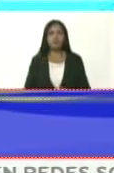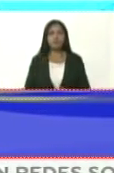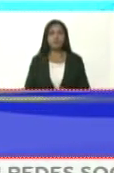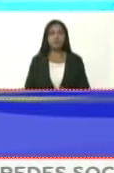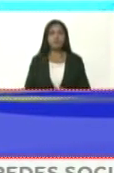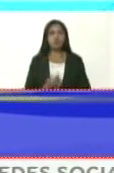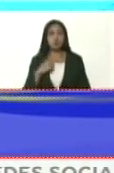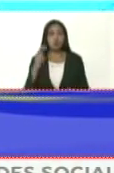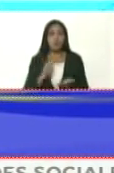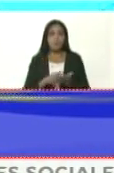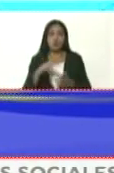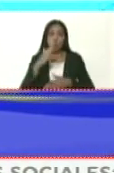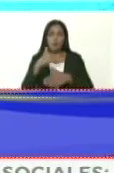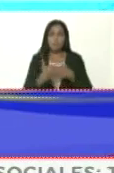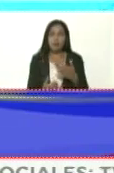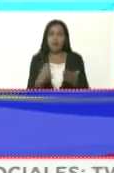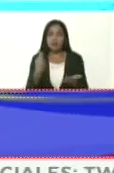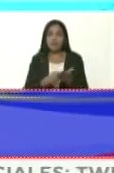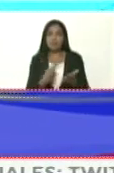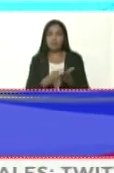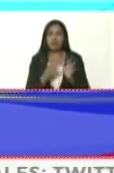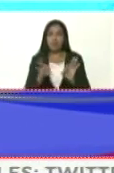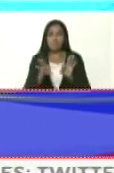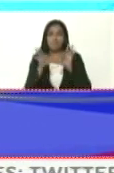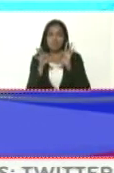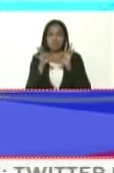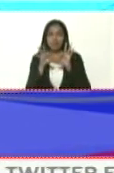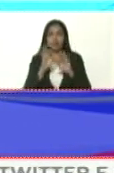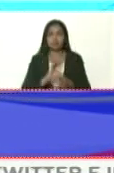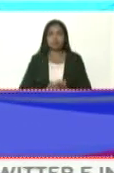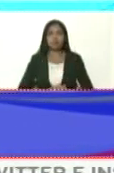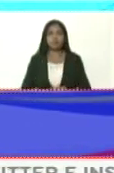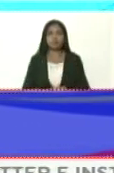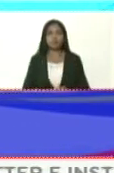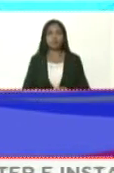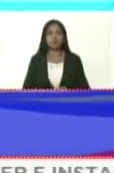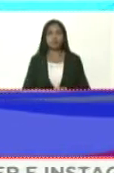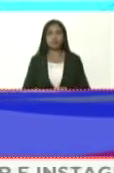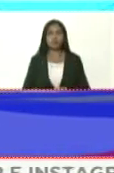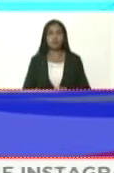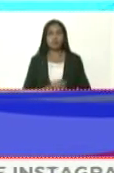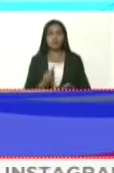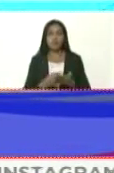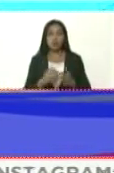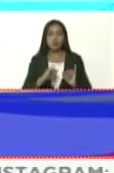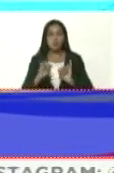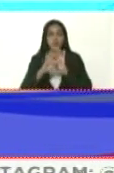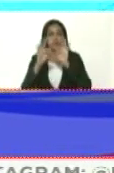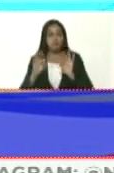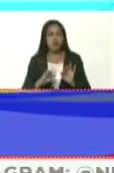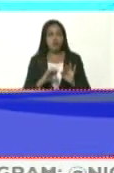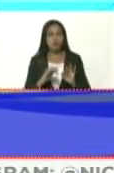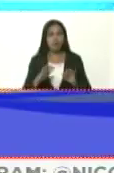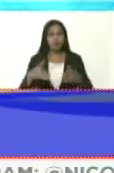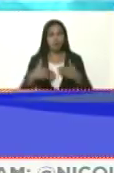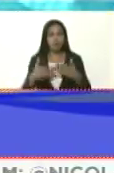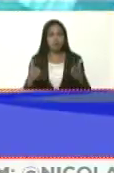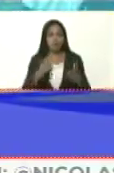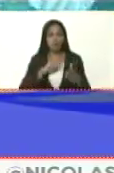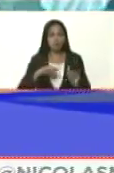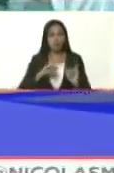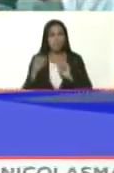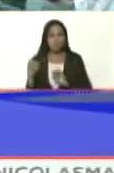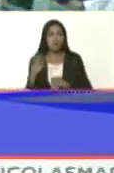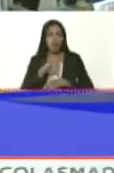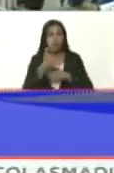Yo he aprobado un plan de inversiones especial con los recursos de que disponemos para